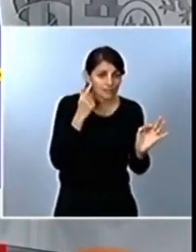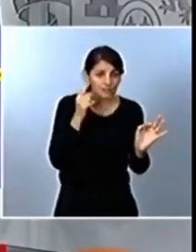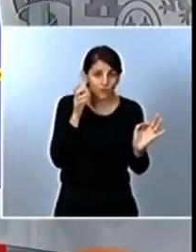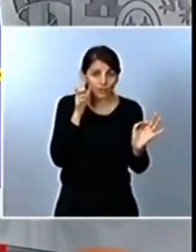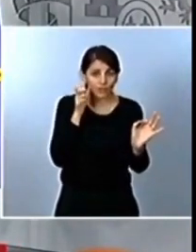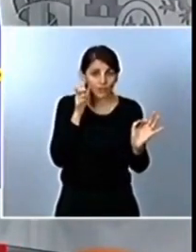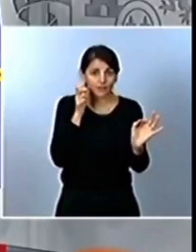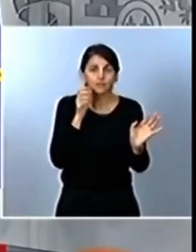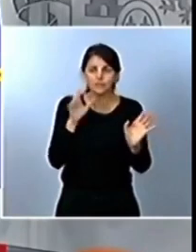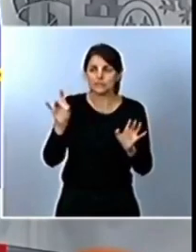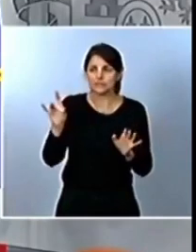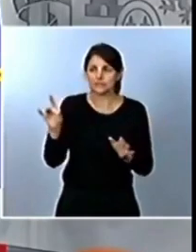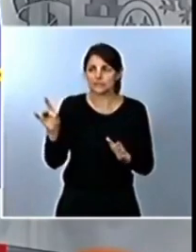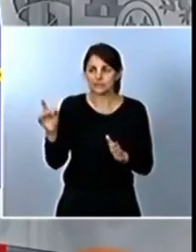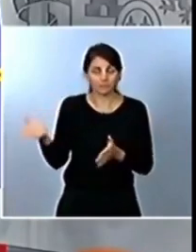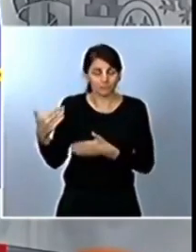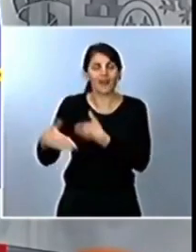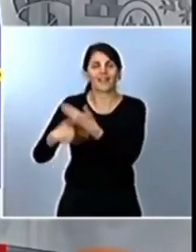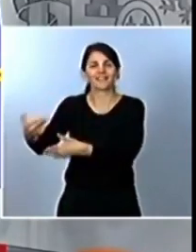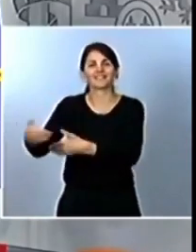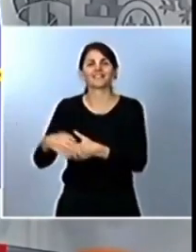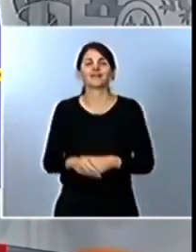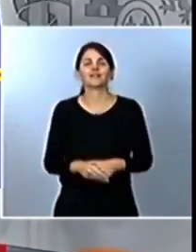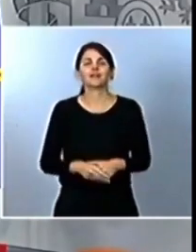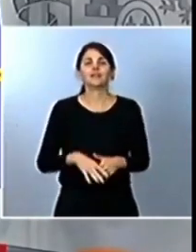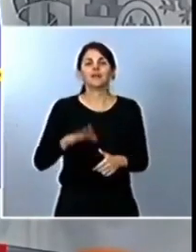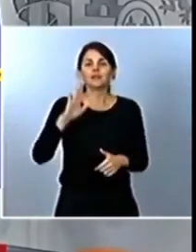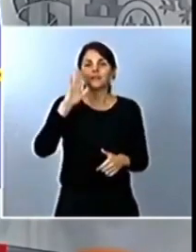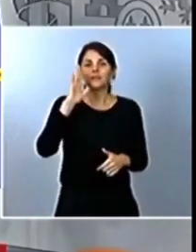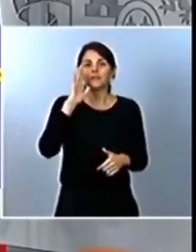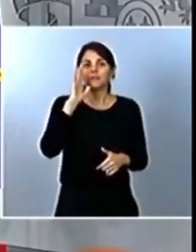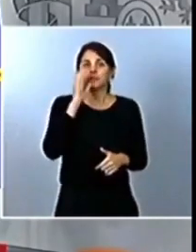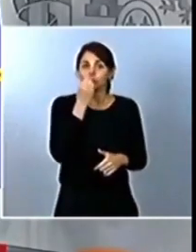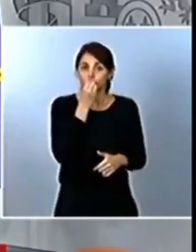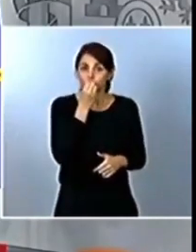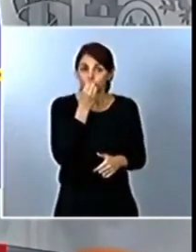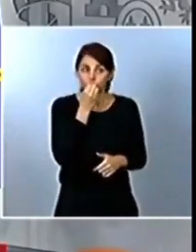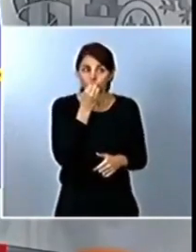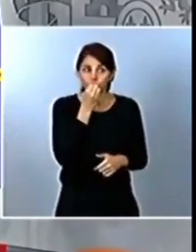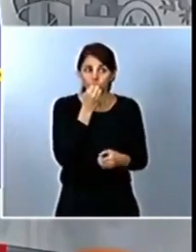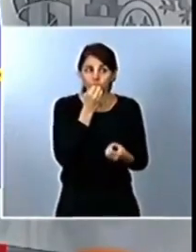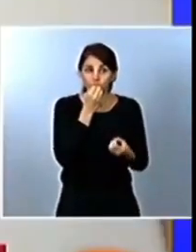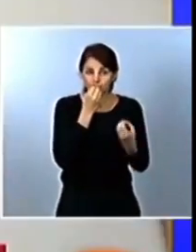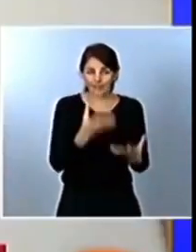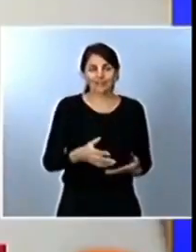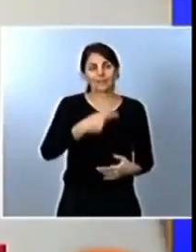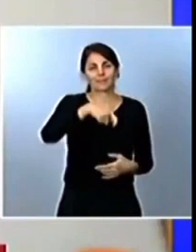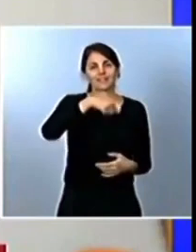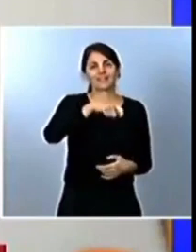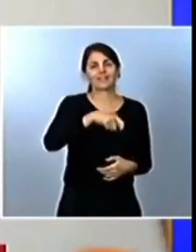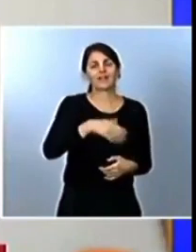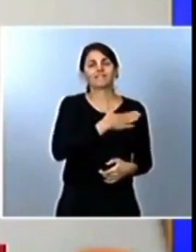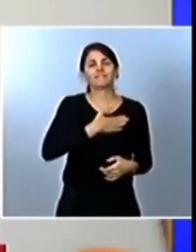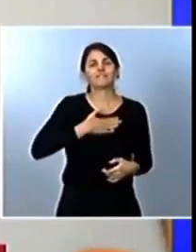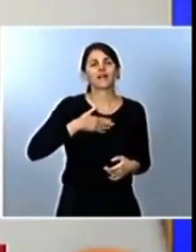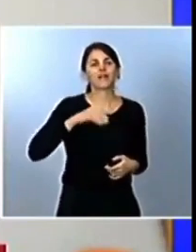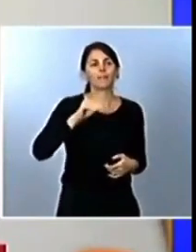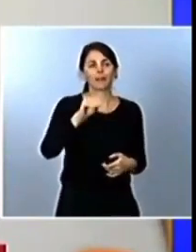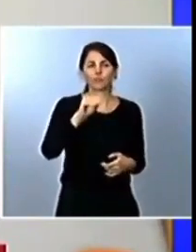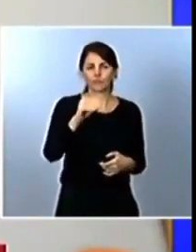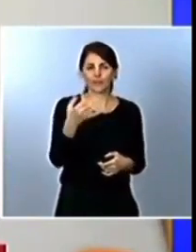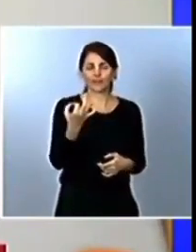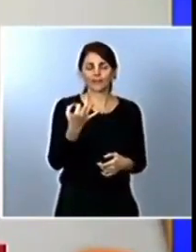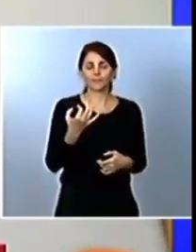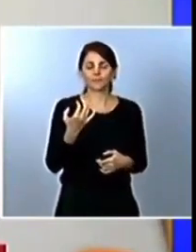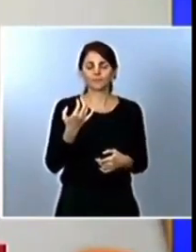Sí, Ángel, sí, adelante. Sí, ¿qué tal, presidente? Vale, perfecto. ¿Qué tal, presidente? Le quería preguntar lo siguiente. Creo que,